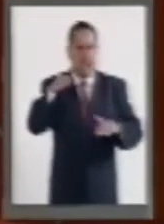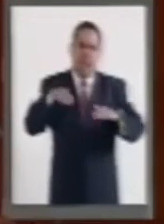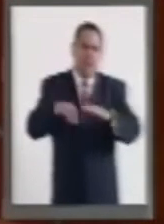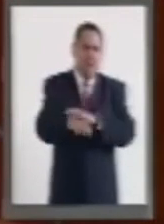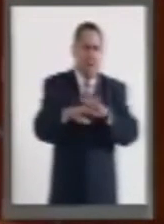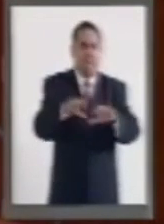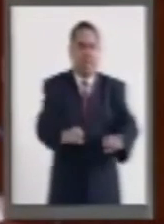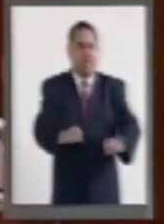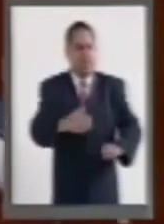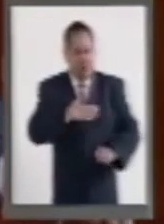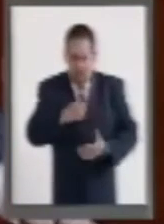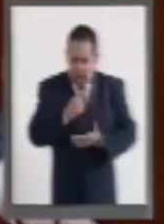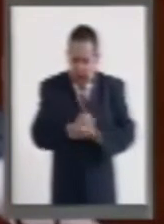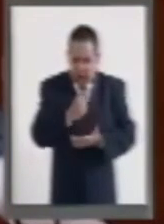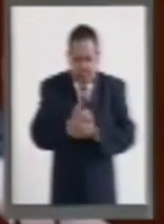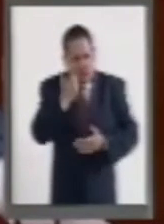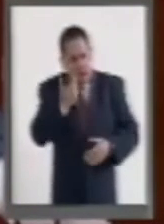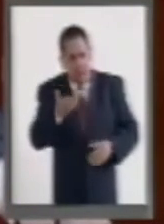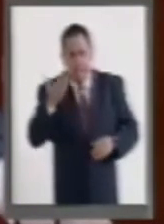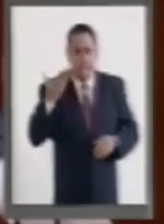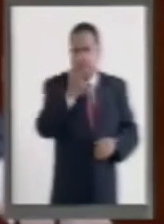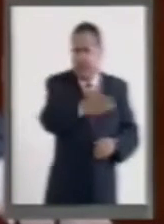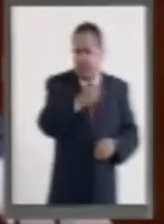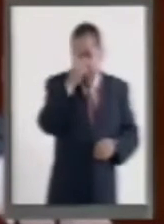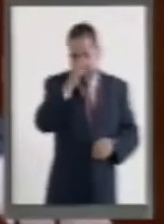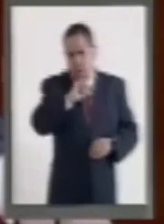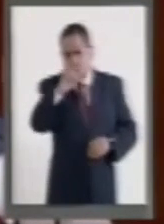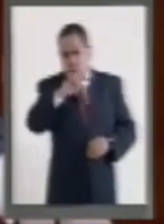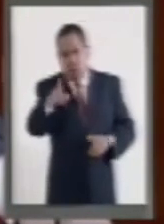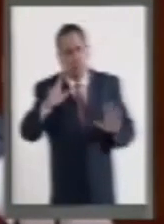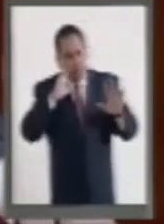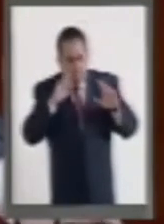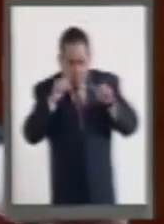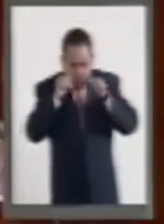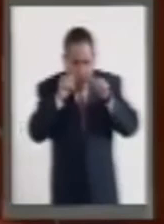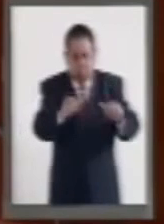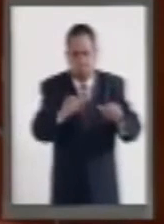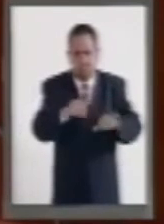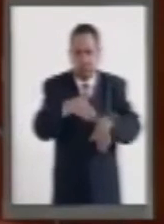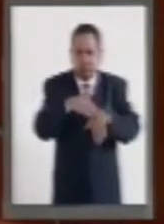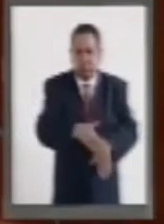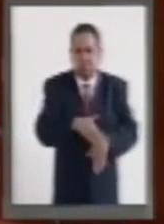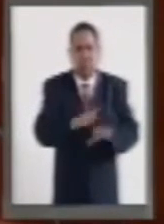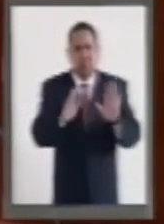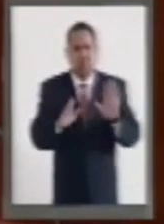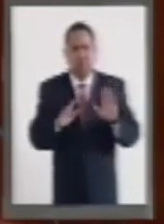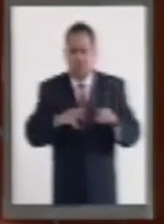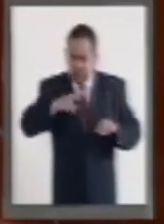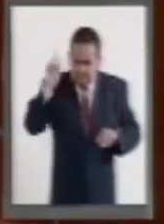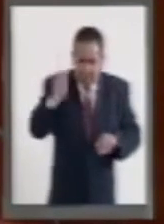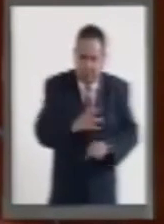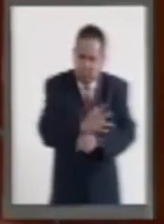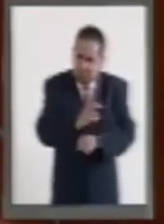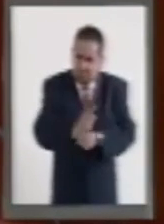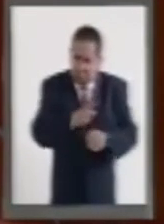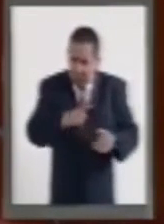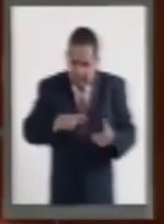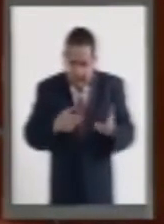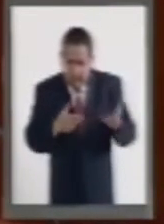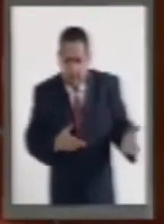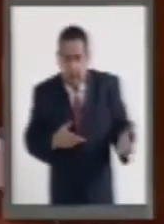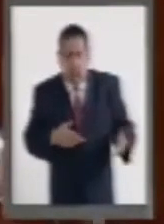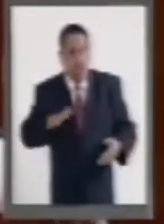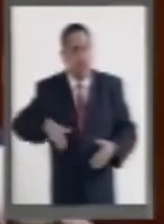para exigir a las autoridades que actúen bajo el marco de la legalidad y la verdad. Como bien